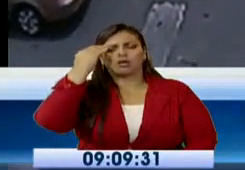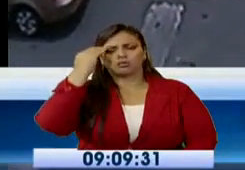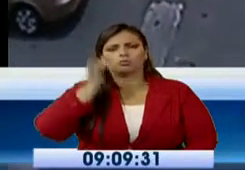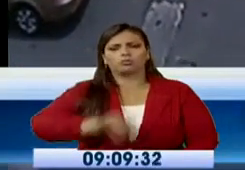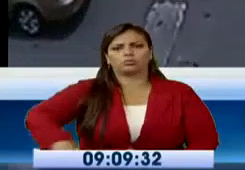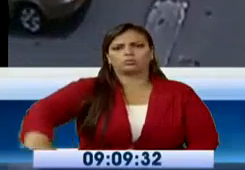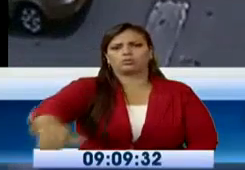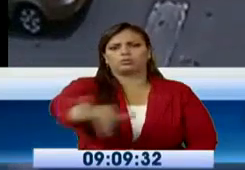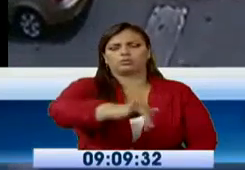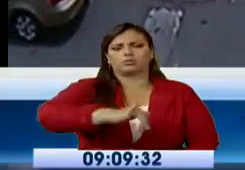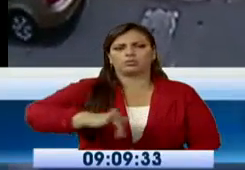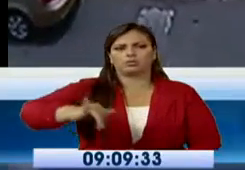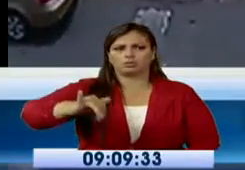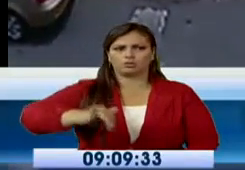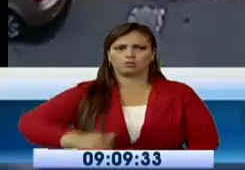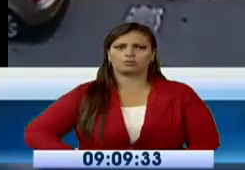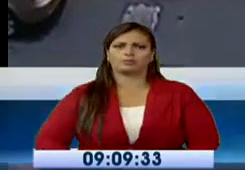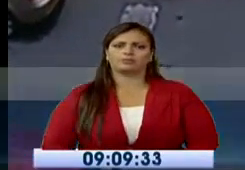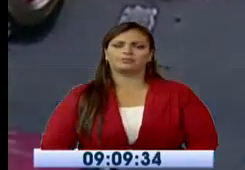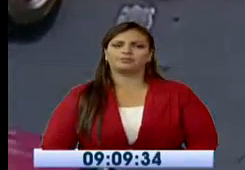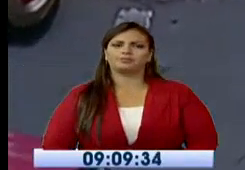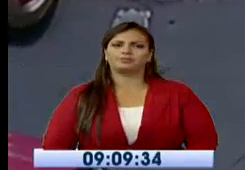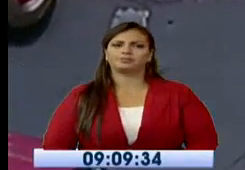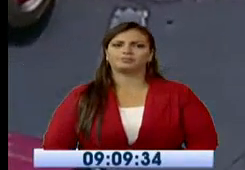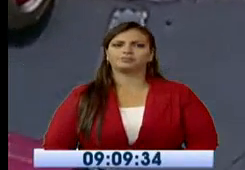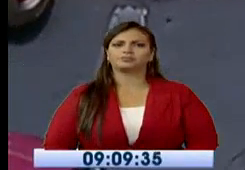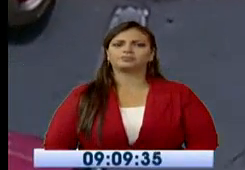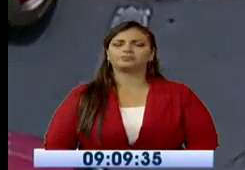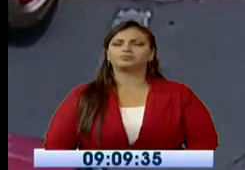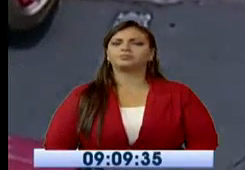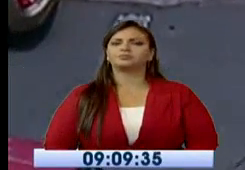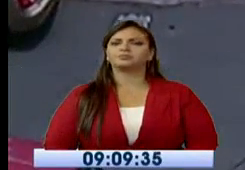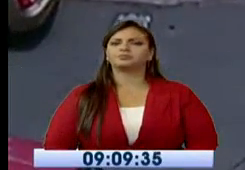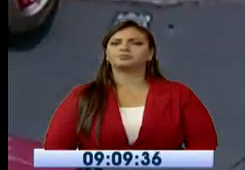a conocer a las autoridades, informó Ítalo Ruiz.